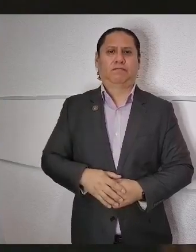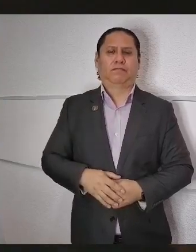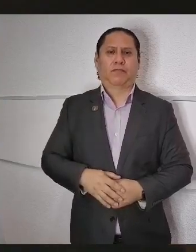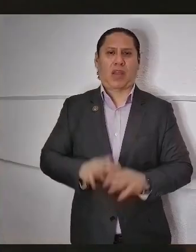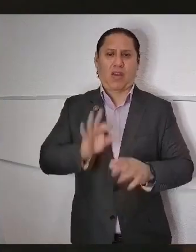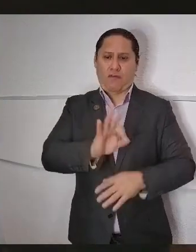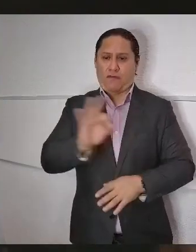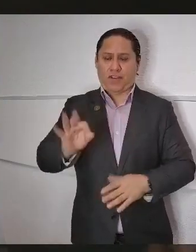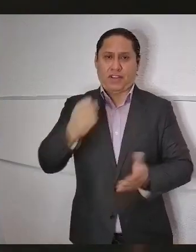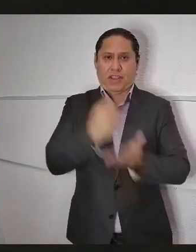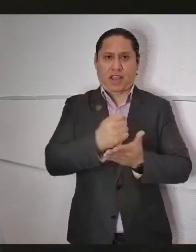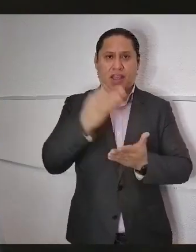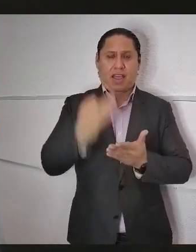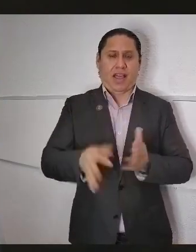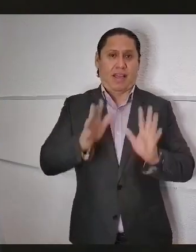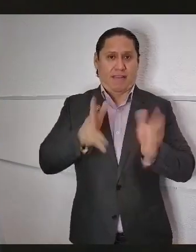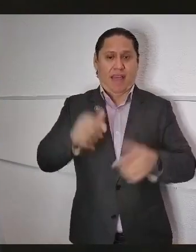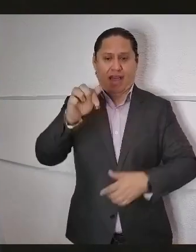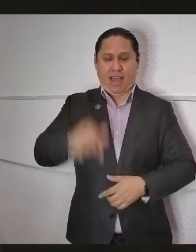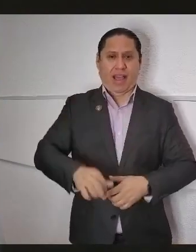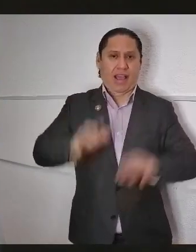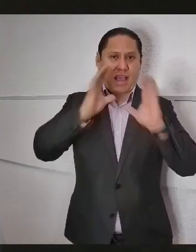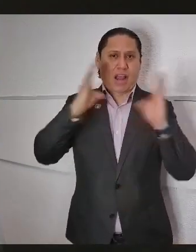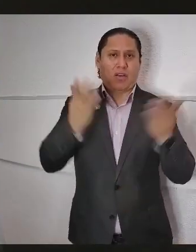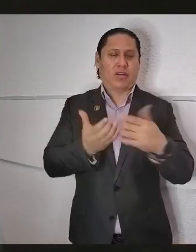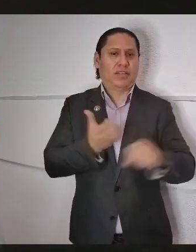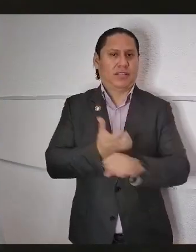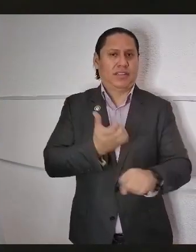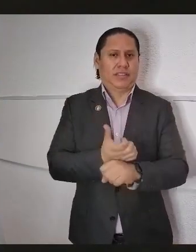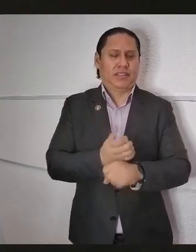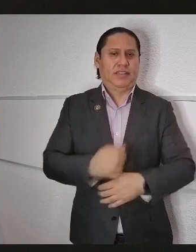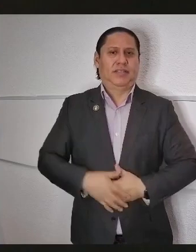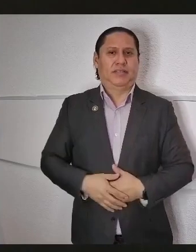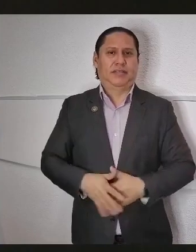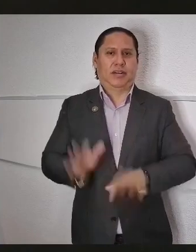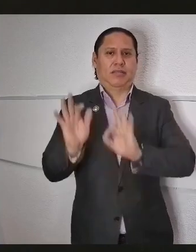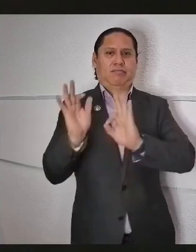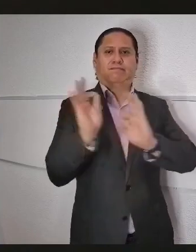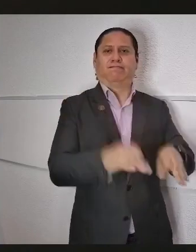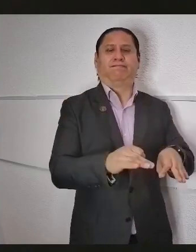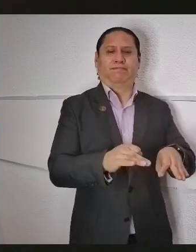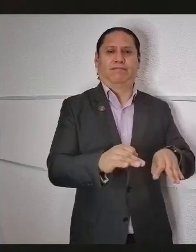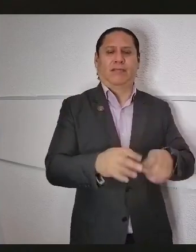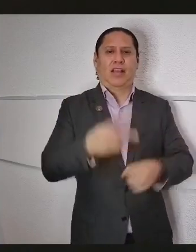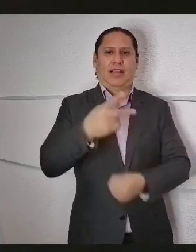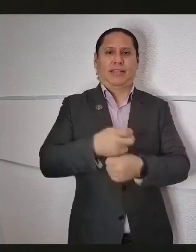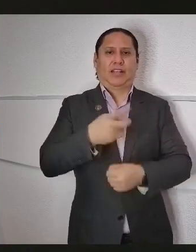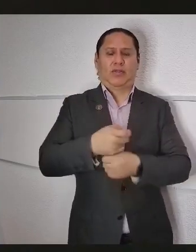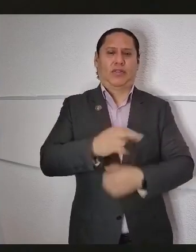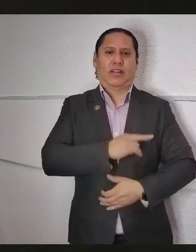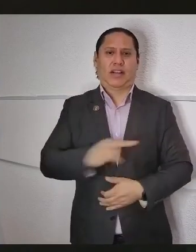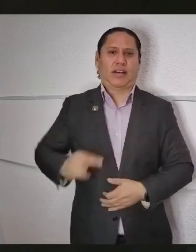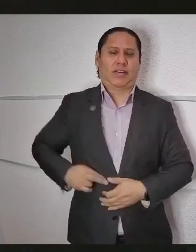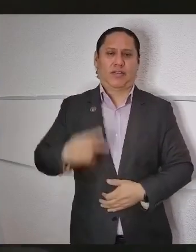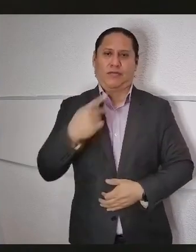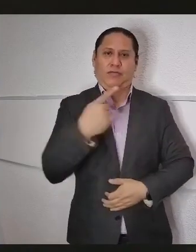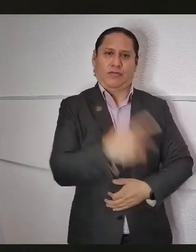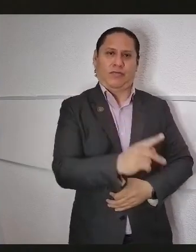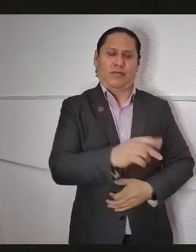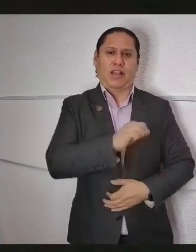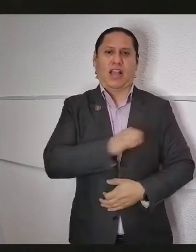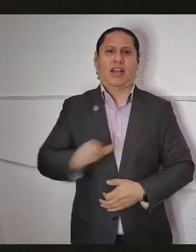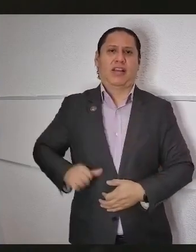que sea aprobada por el Pleno de este Poder Legislativo, se asuma el cargo de segunda regidora propietaria en